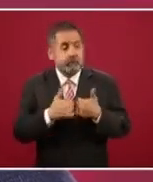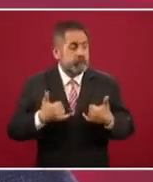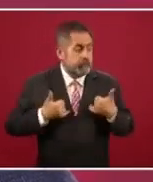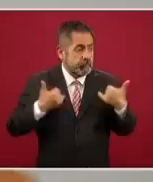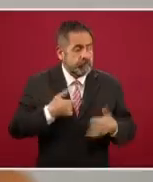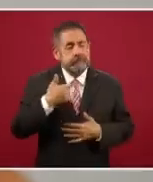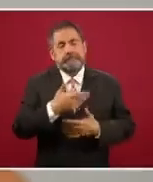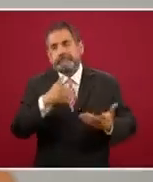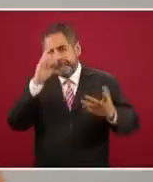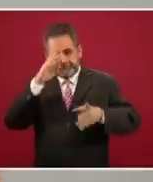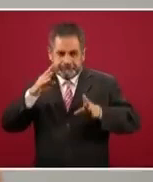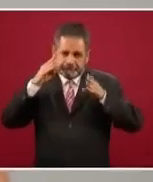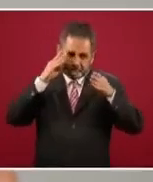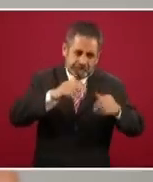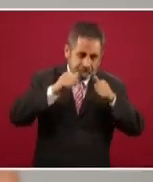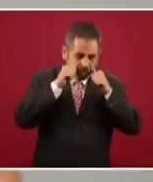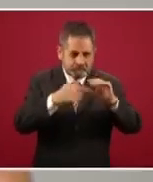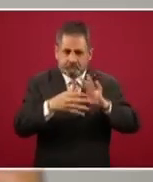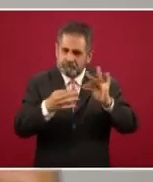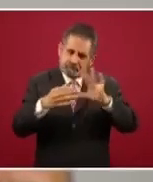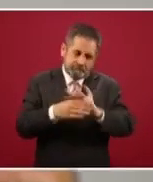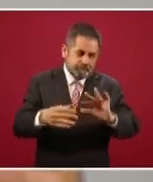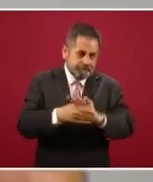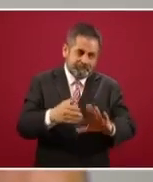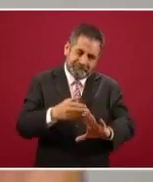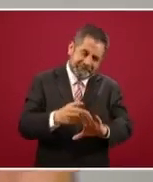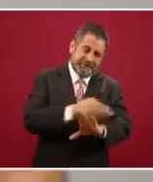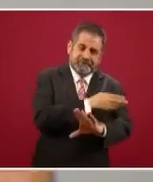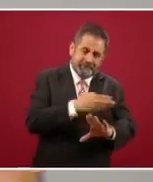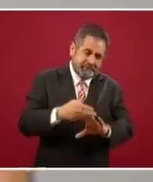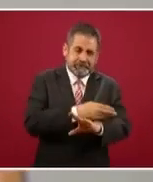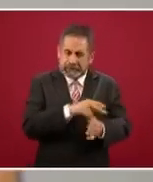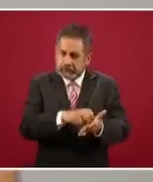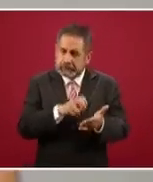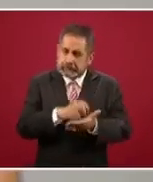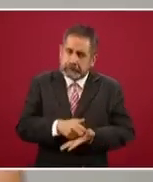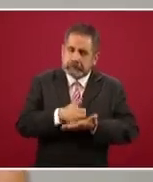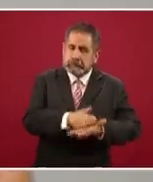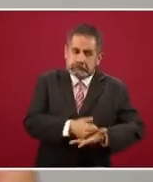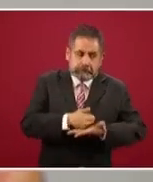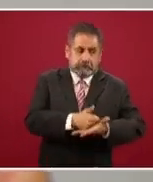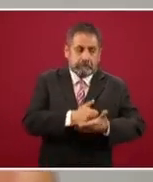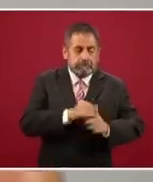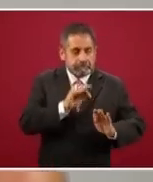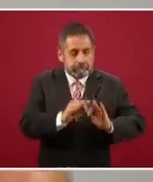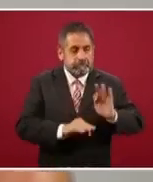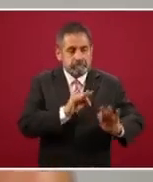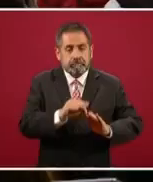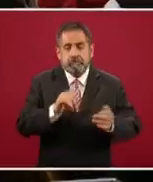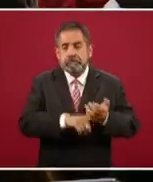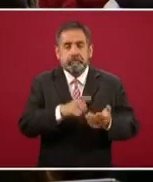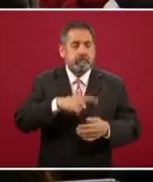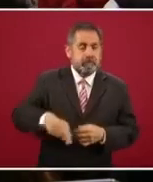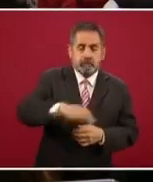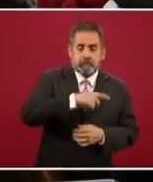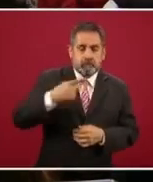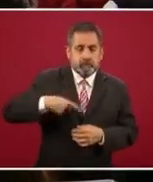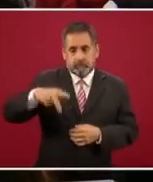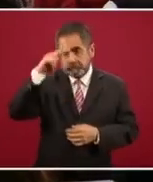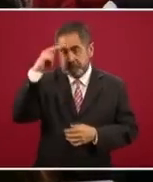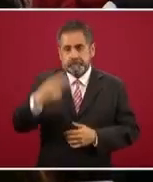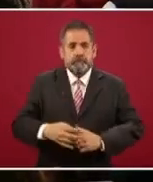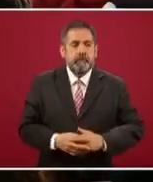razón esas acciones preventivas y desde luego acompañando en toda la vida a los mexicanos. Esta